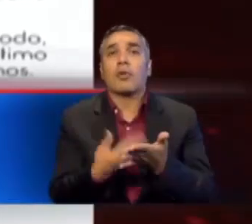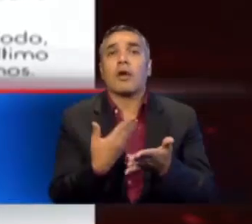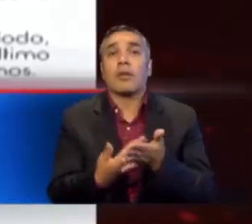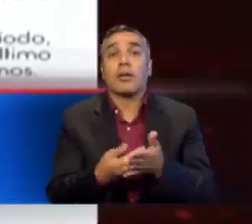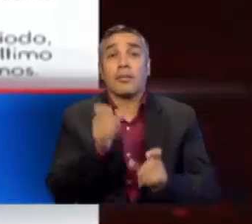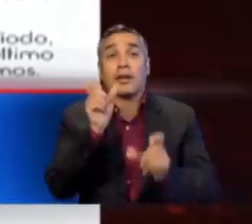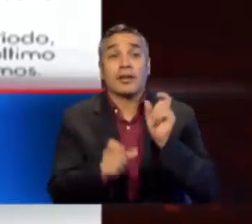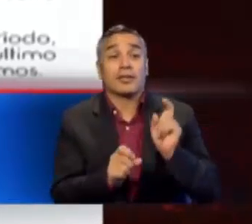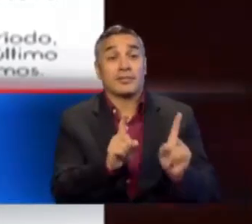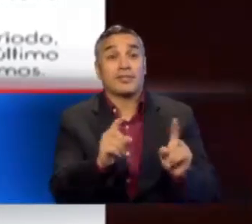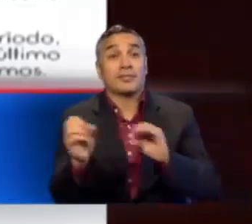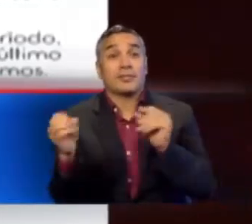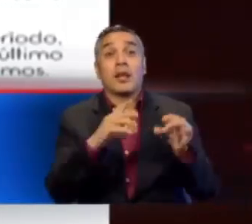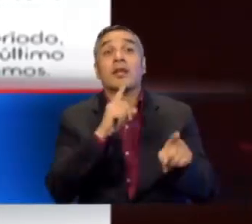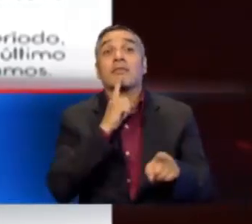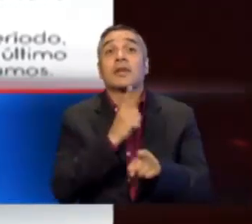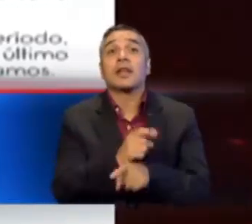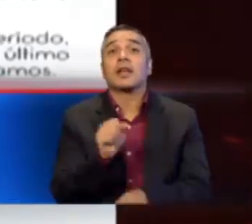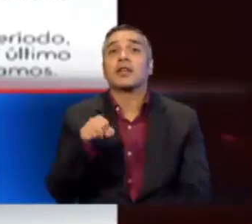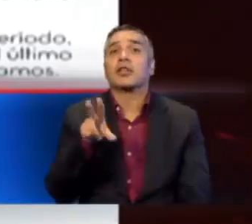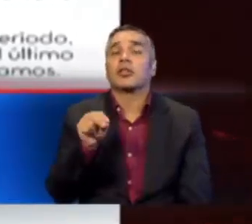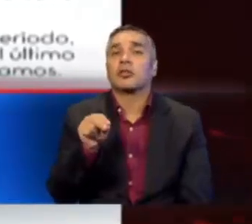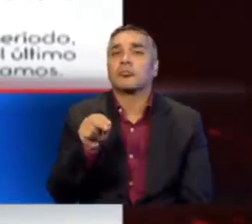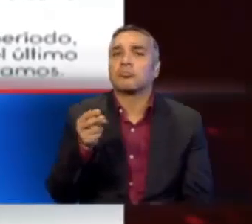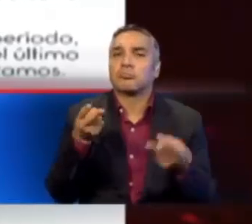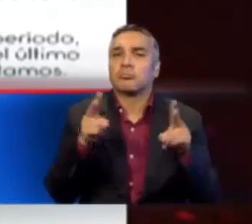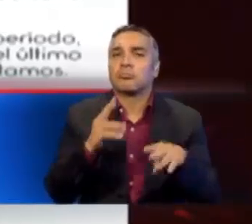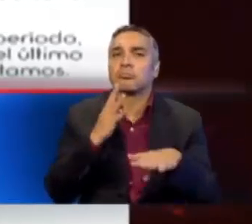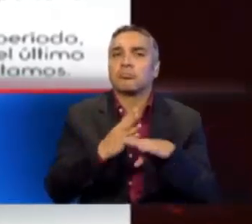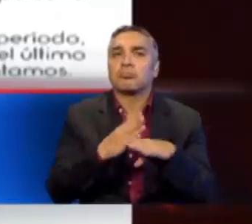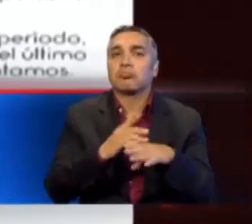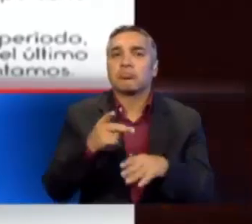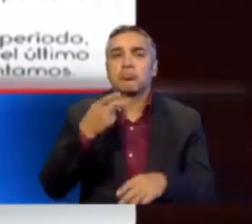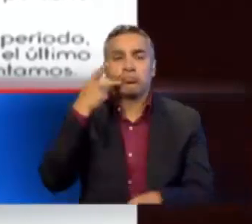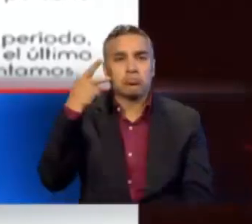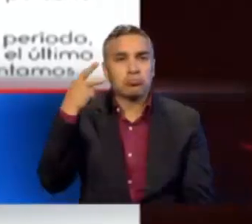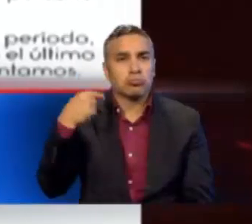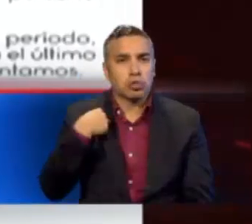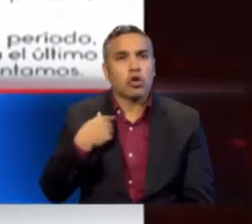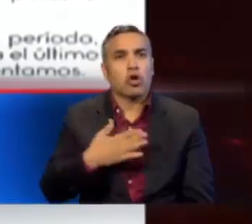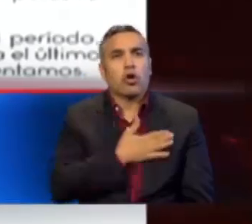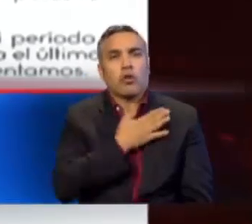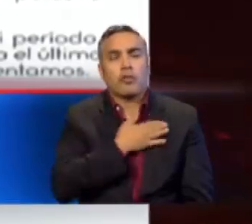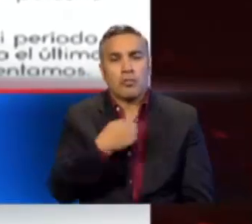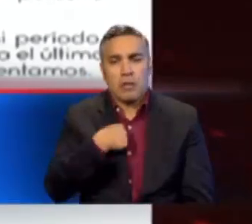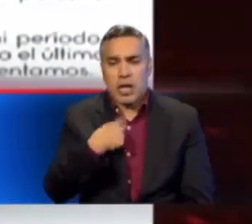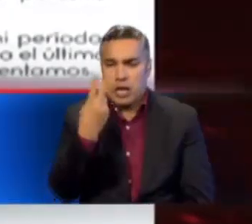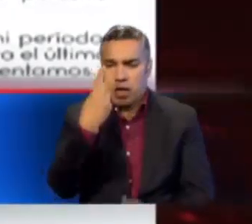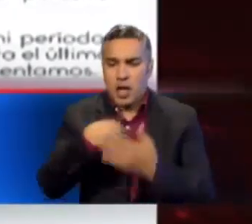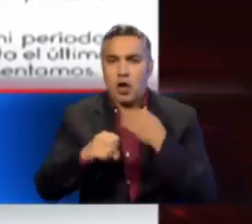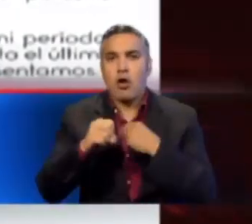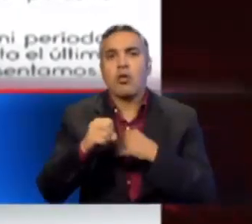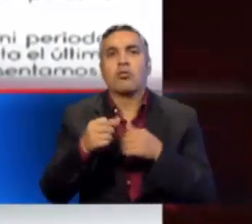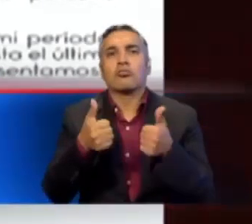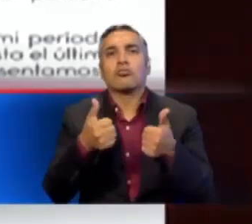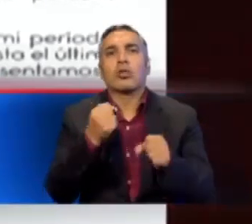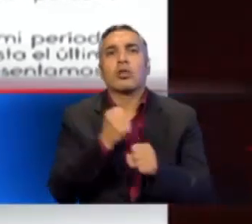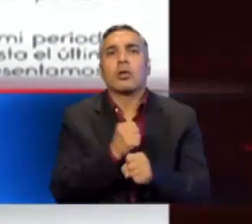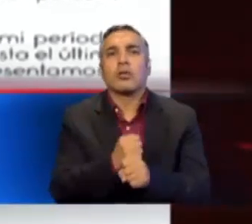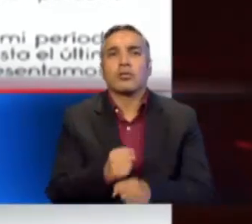los presuntos chats son reales. También señala que como padre confía en el actuar de su hijo.